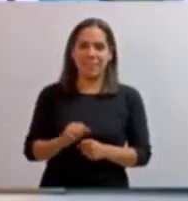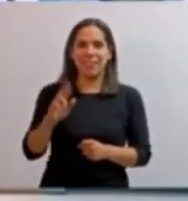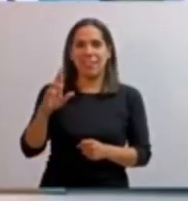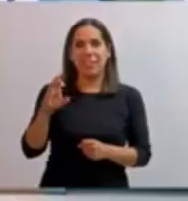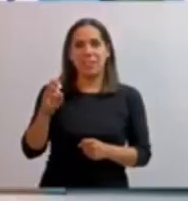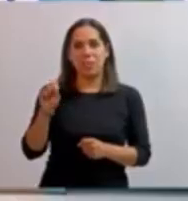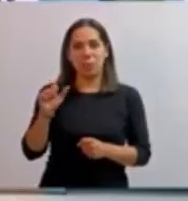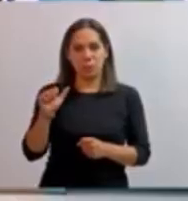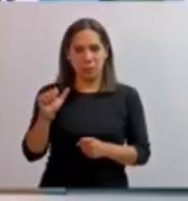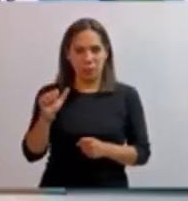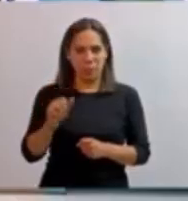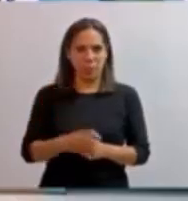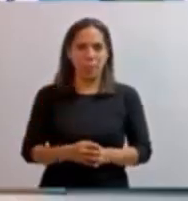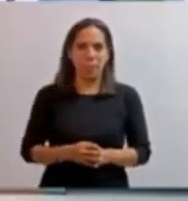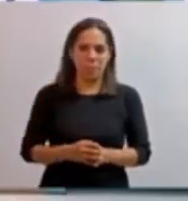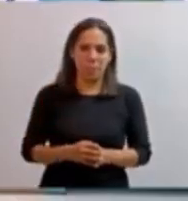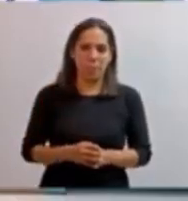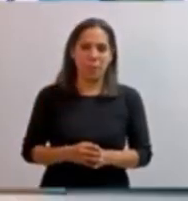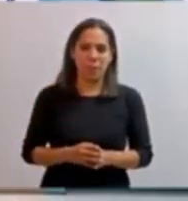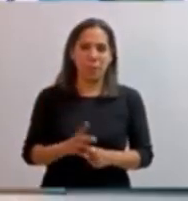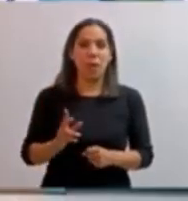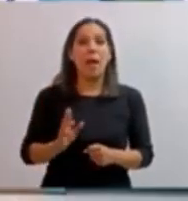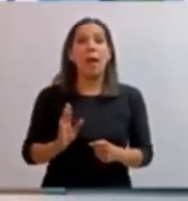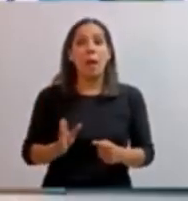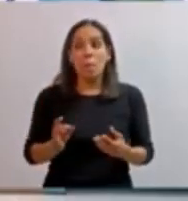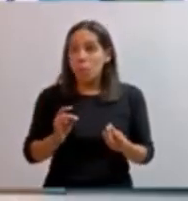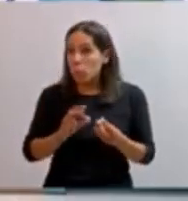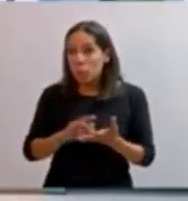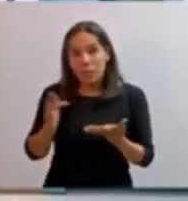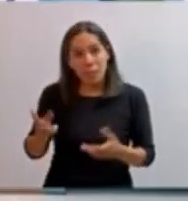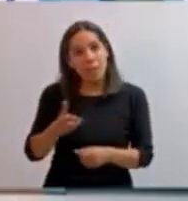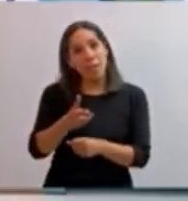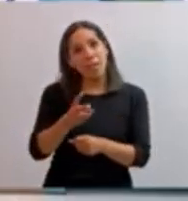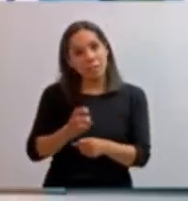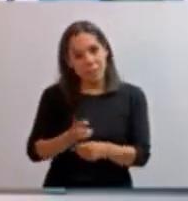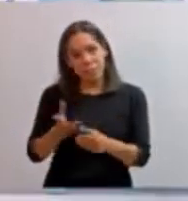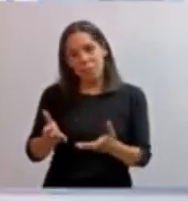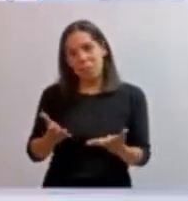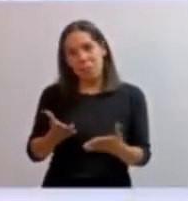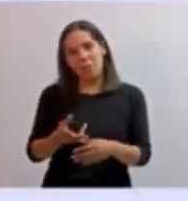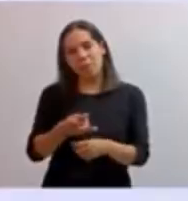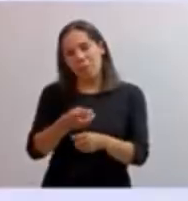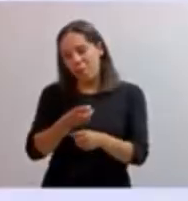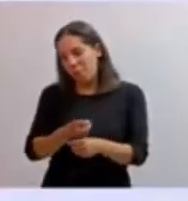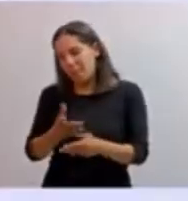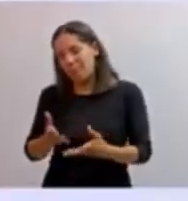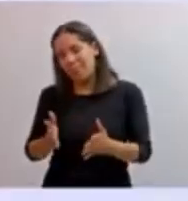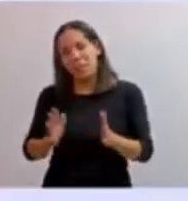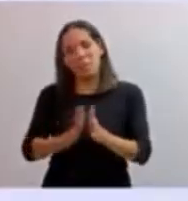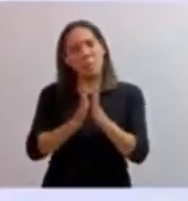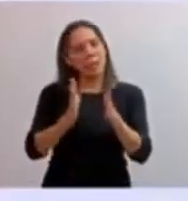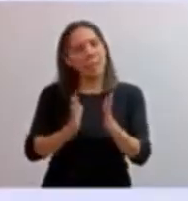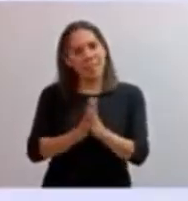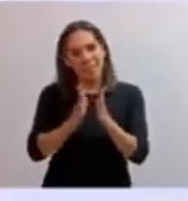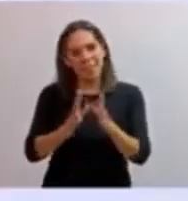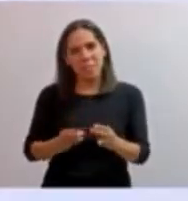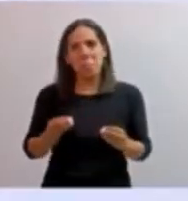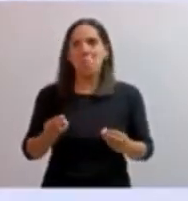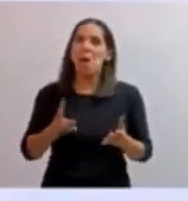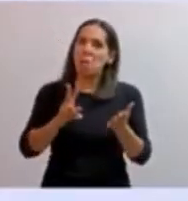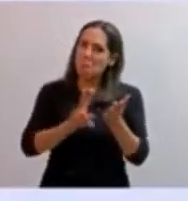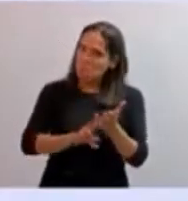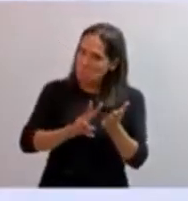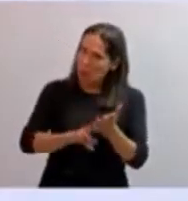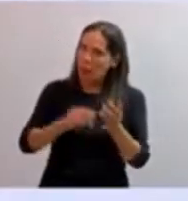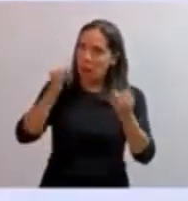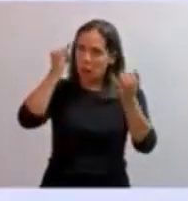Rosa Irene Ruiz Cabañas Velázquez, quienes pues nos han llenado de valiosas